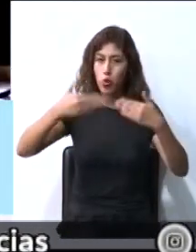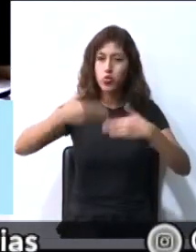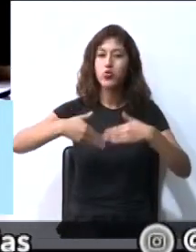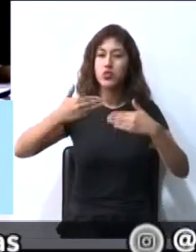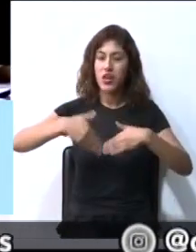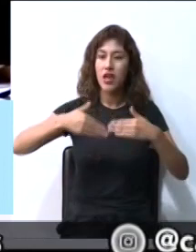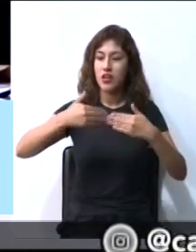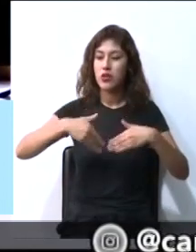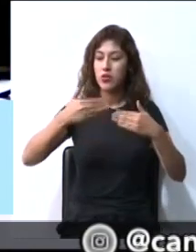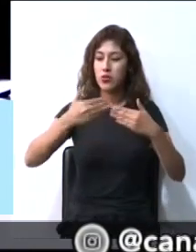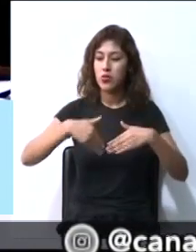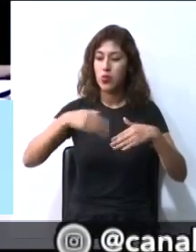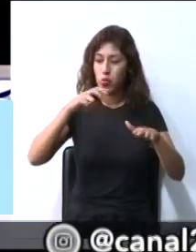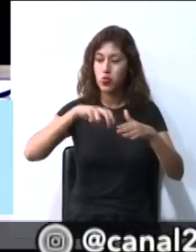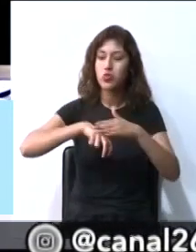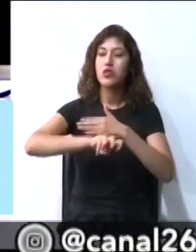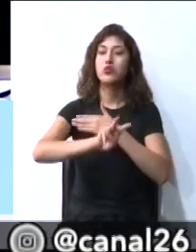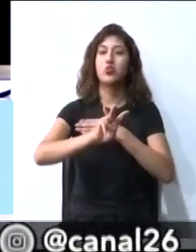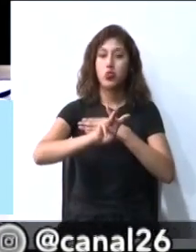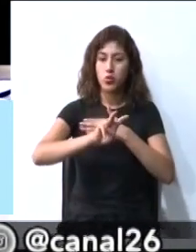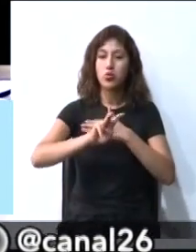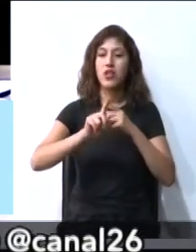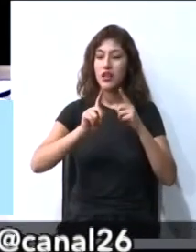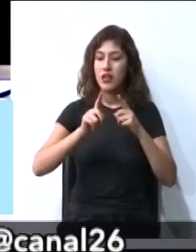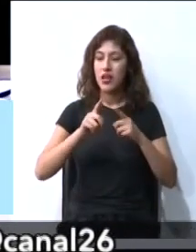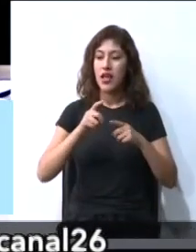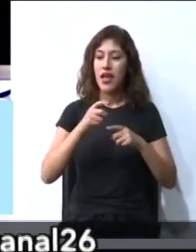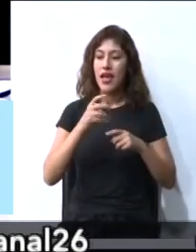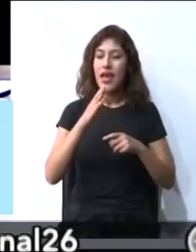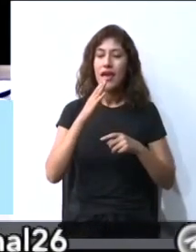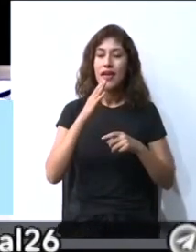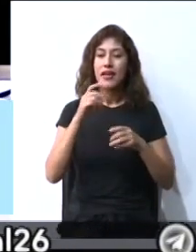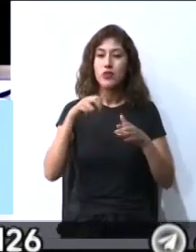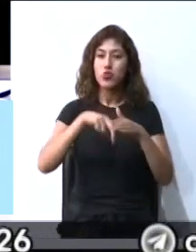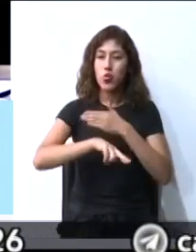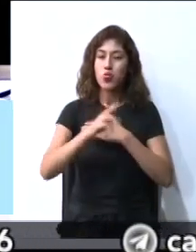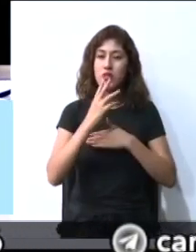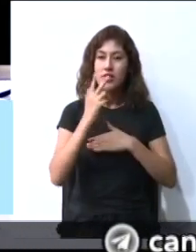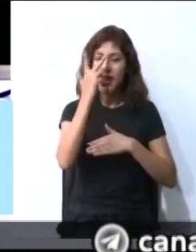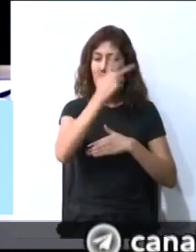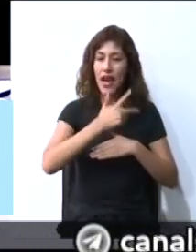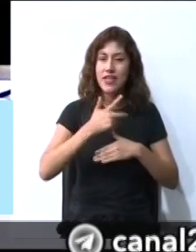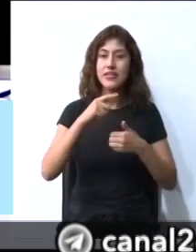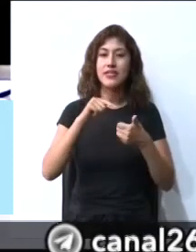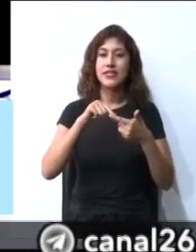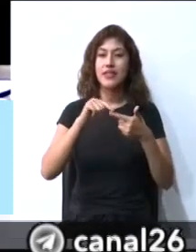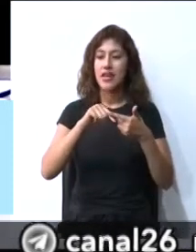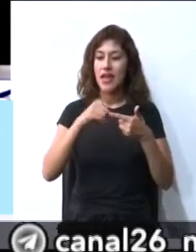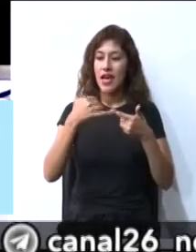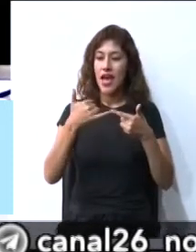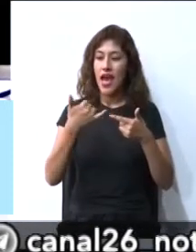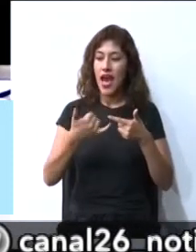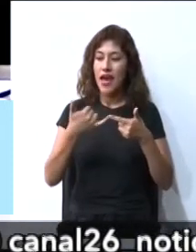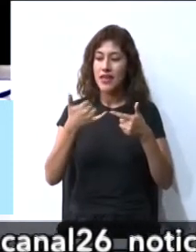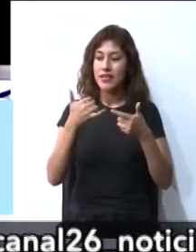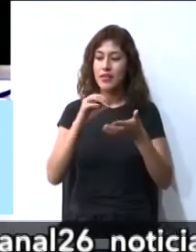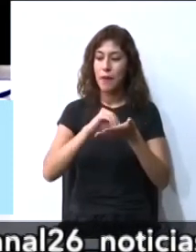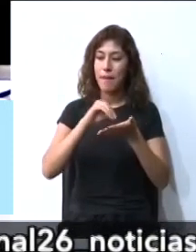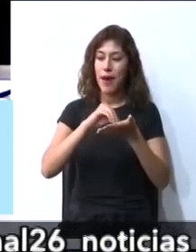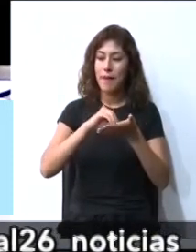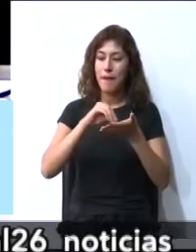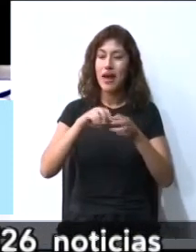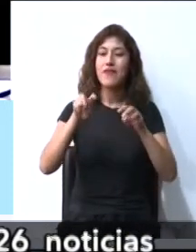subte extendimos la línea H, sumamos nuevas estaciones a la E, cambiamos sus vías, compramos vagones, le pusimos aire acondicionado que no